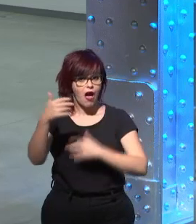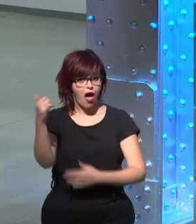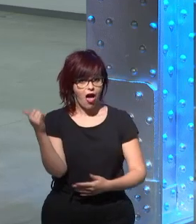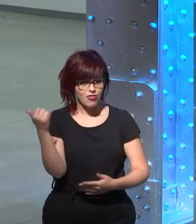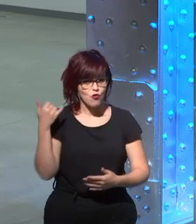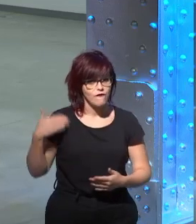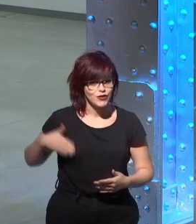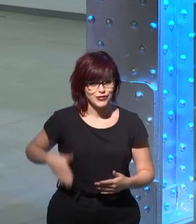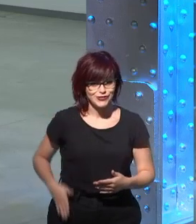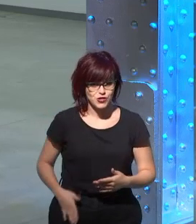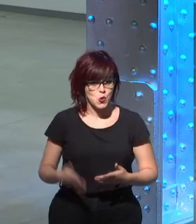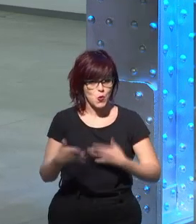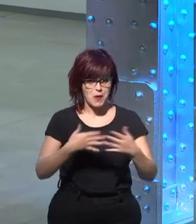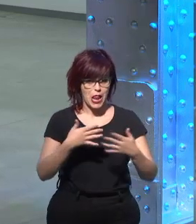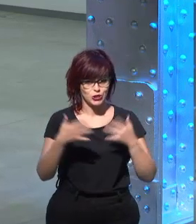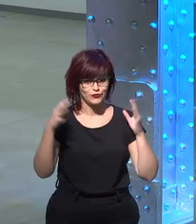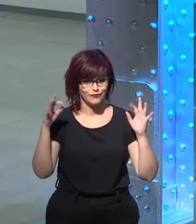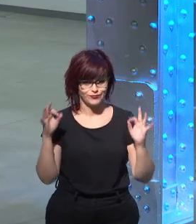nuestro bolsillo o en nuestras manos.